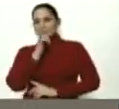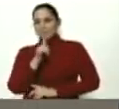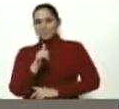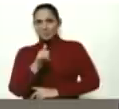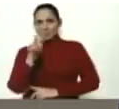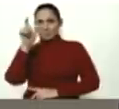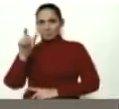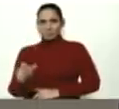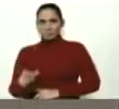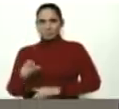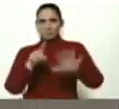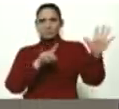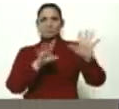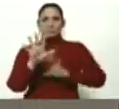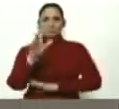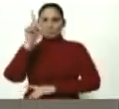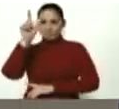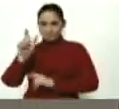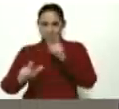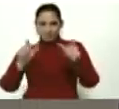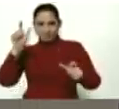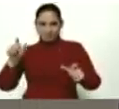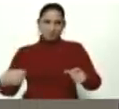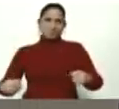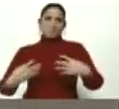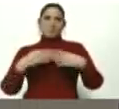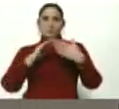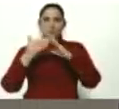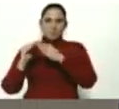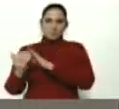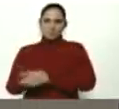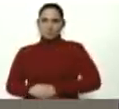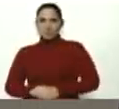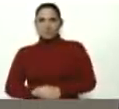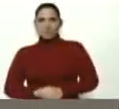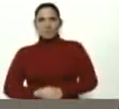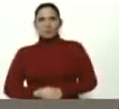estos 65 casos de transmisión comunitaria